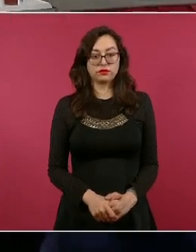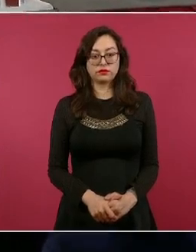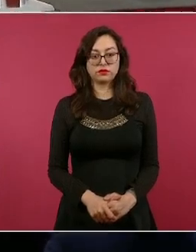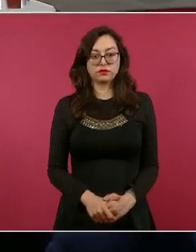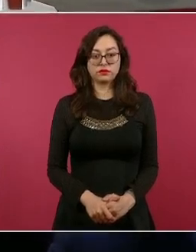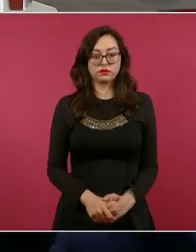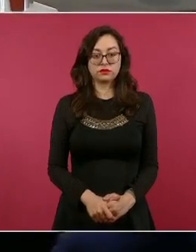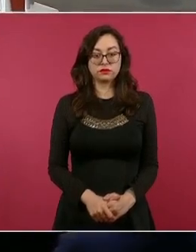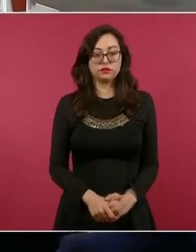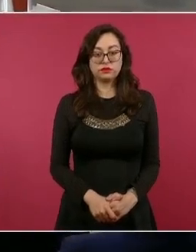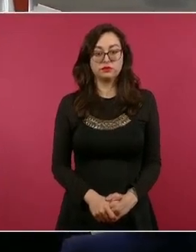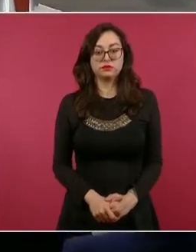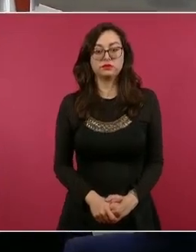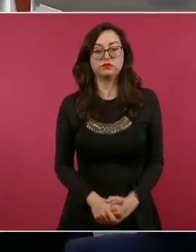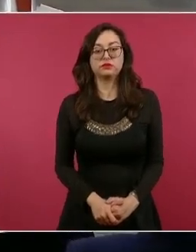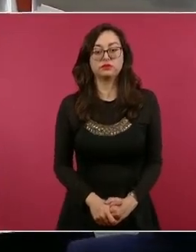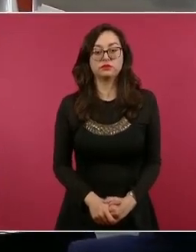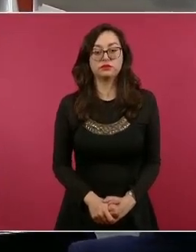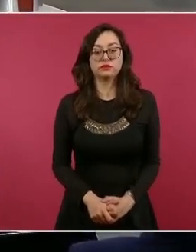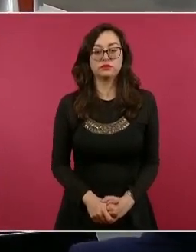Es este camino.